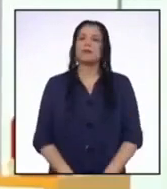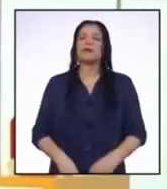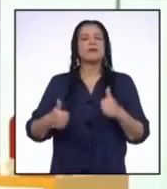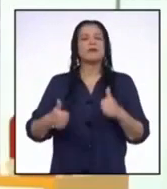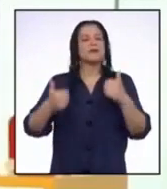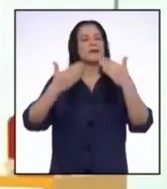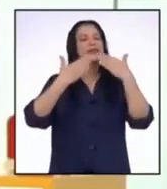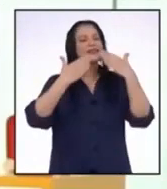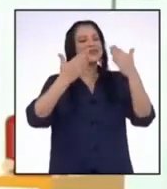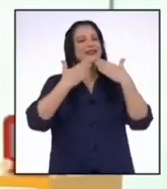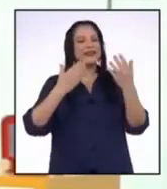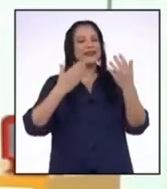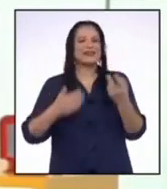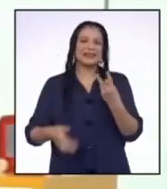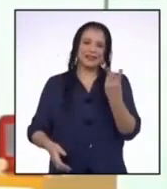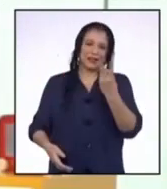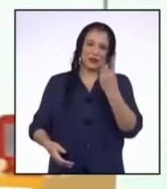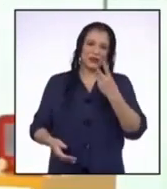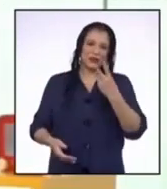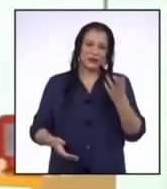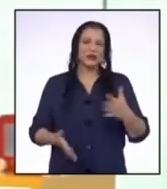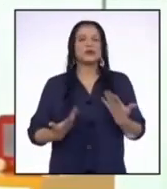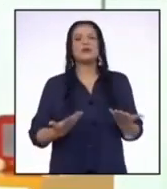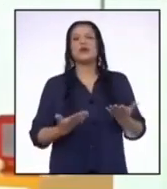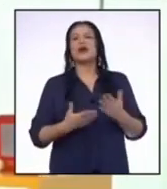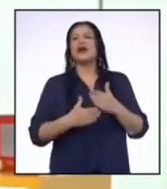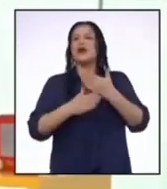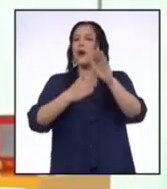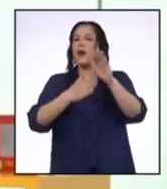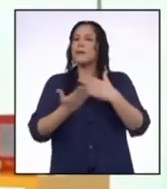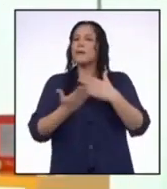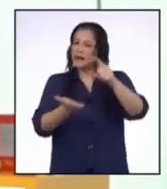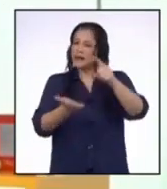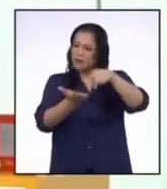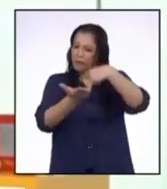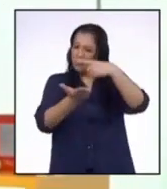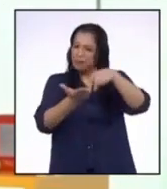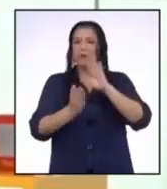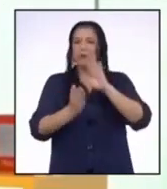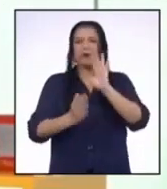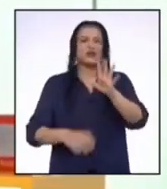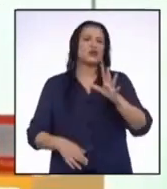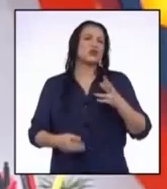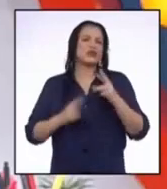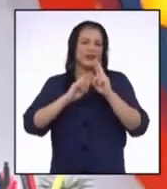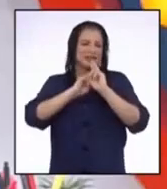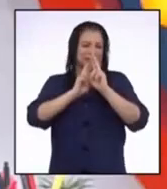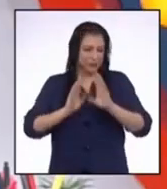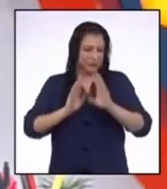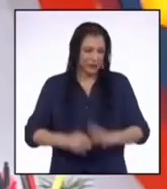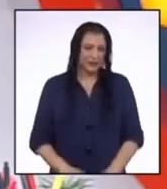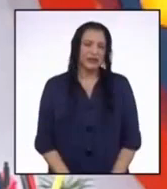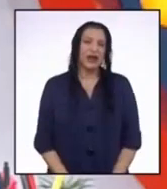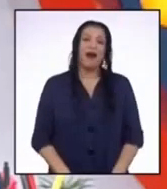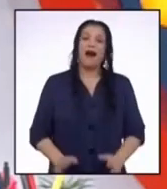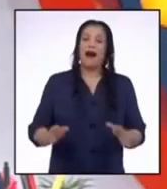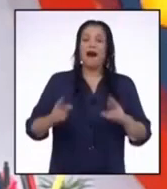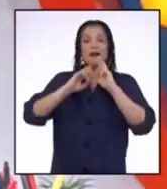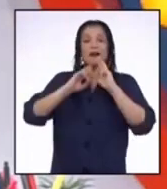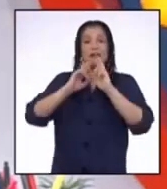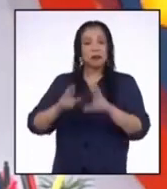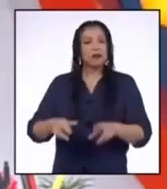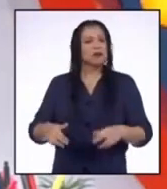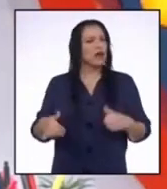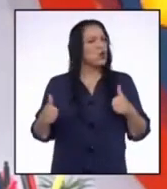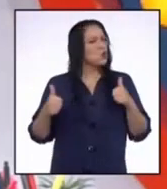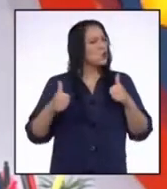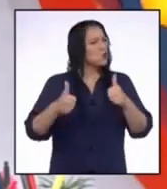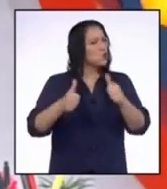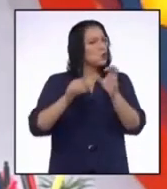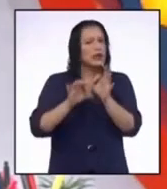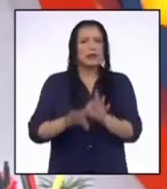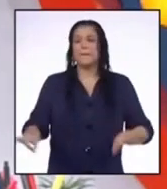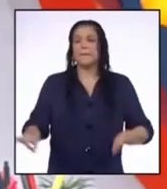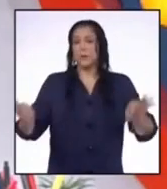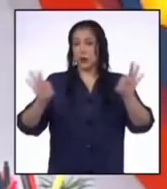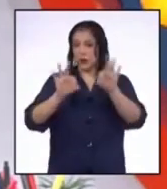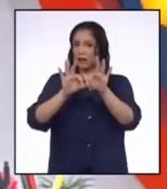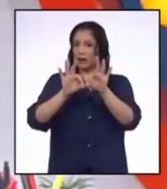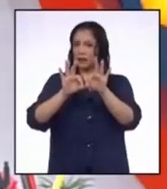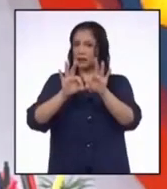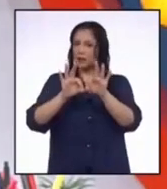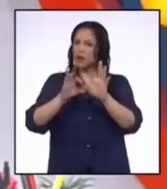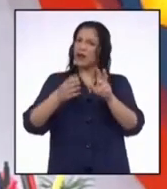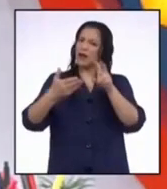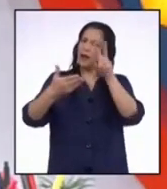Muchísimas gracias a Alejandro y María de Los Ángeles por compartir con nosotros sus respuestas. Sus respuestas son muy importantes porque a través de